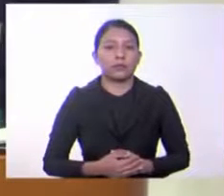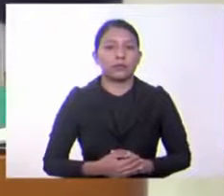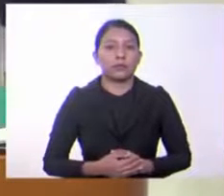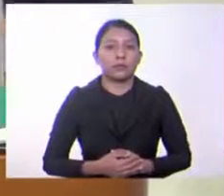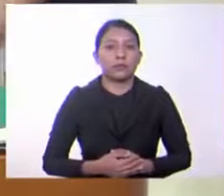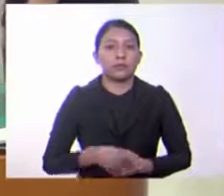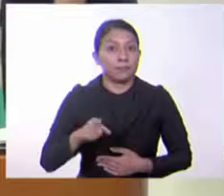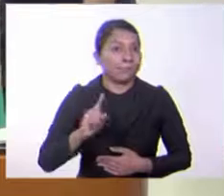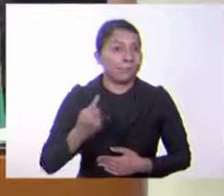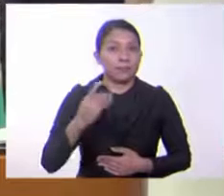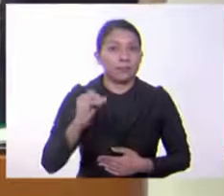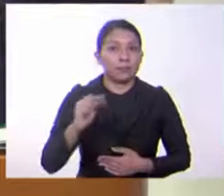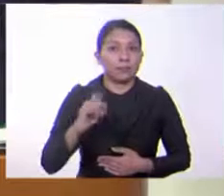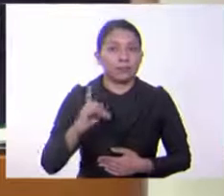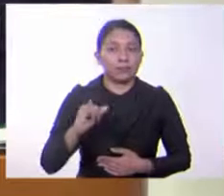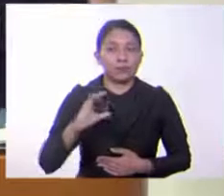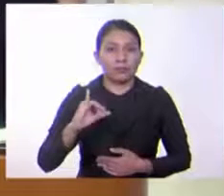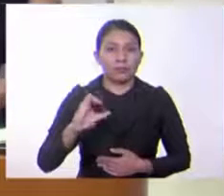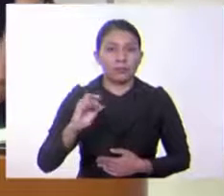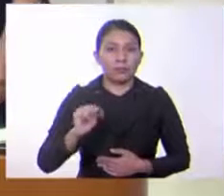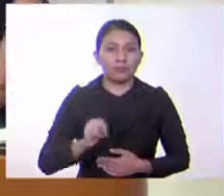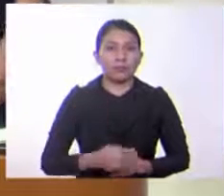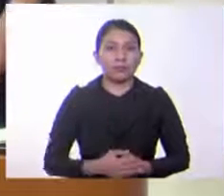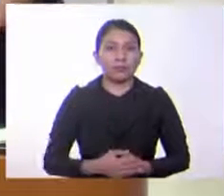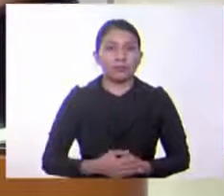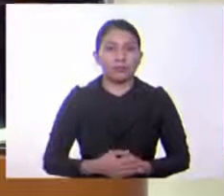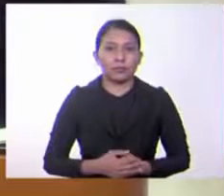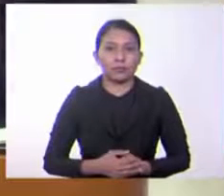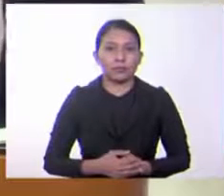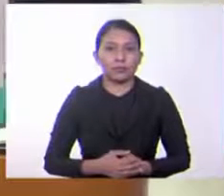Sería mi primera condición. Ajá.